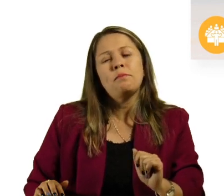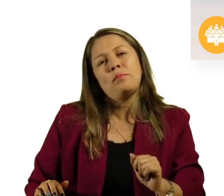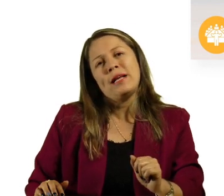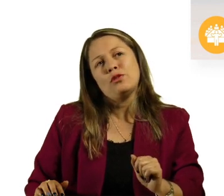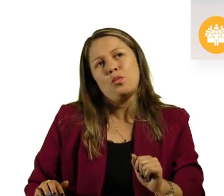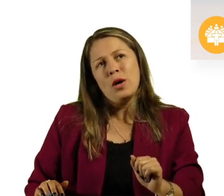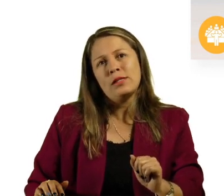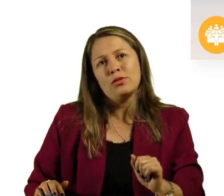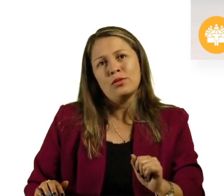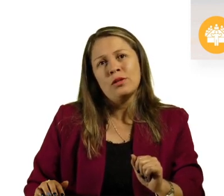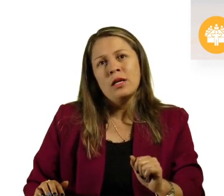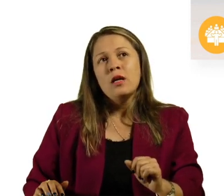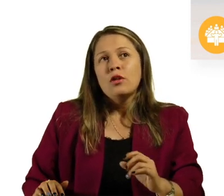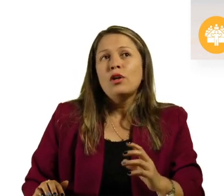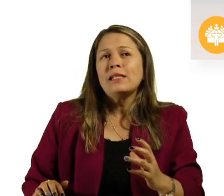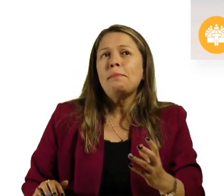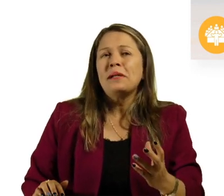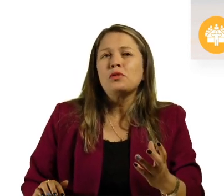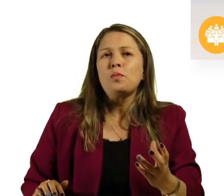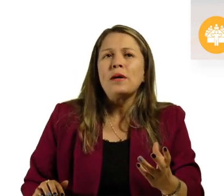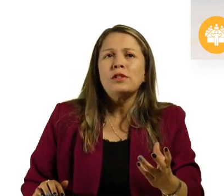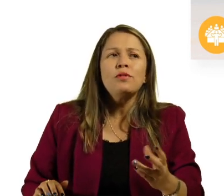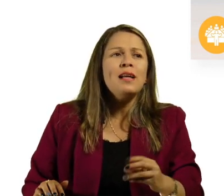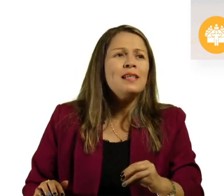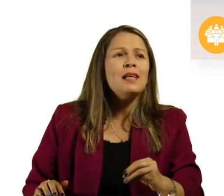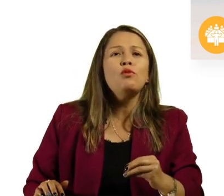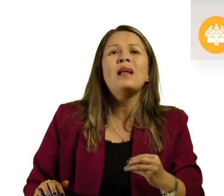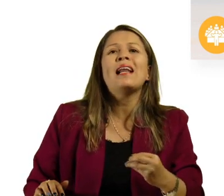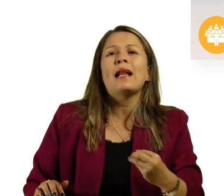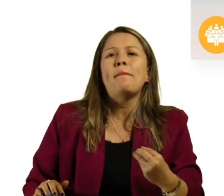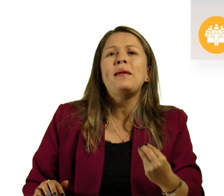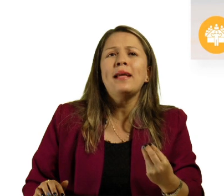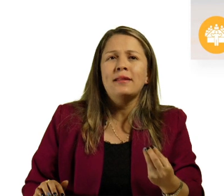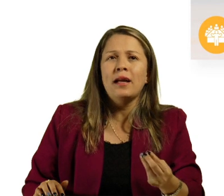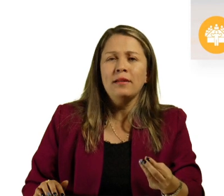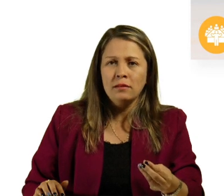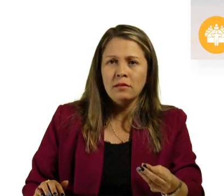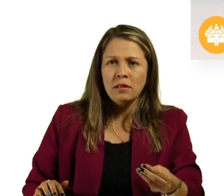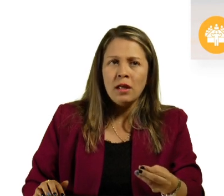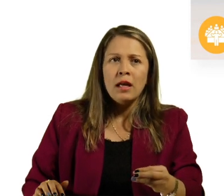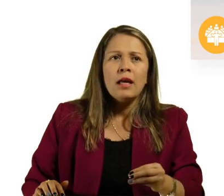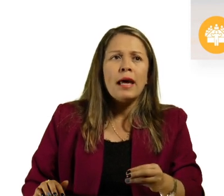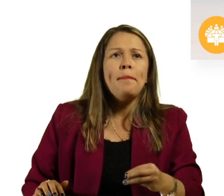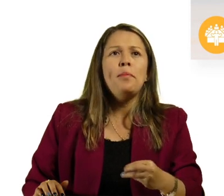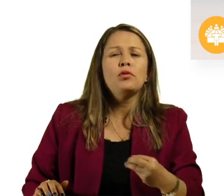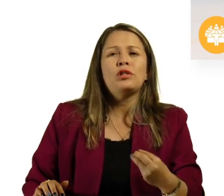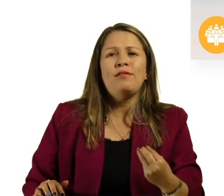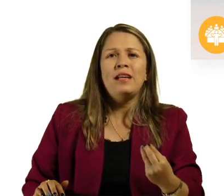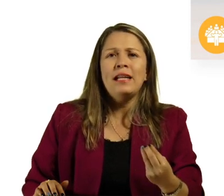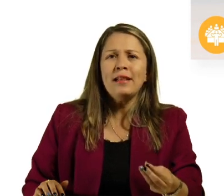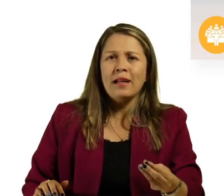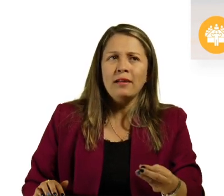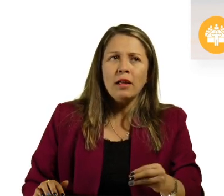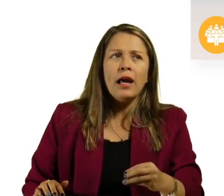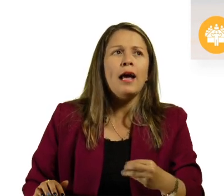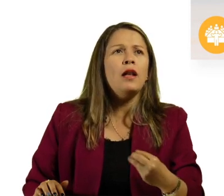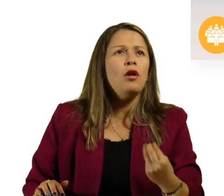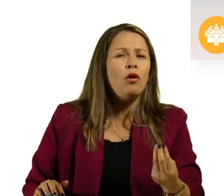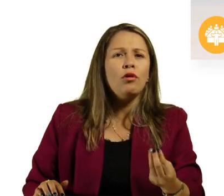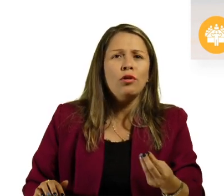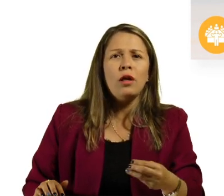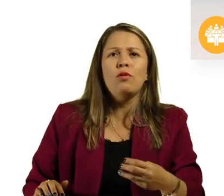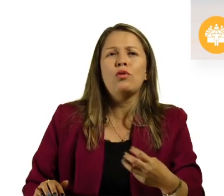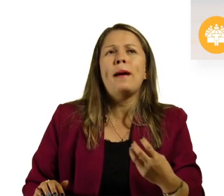mis presupuestos. Entonces, el presupuesto viene a ser una herramienta que posibilita